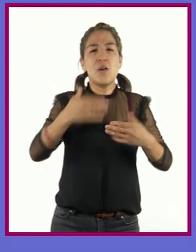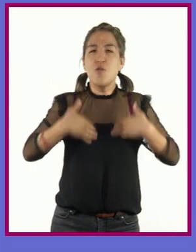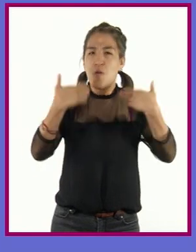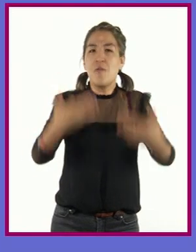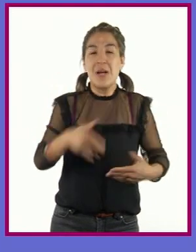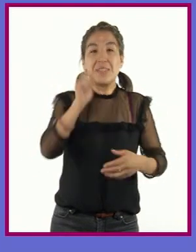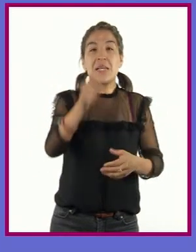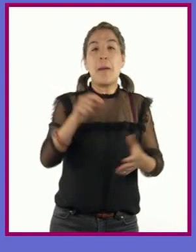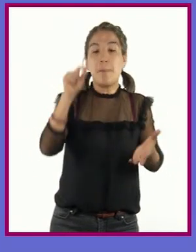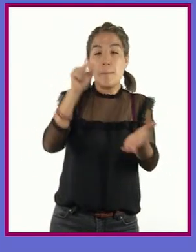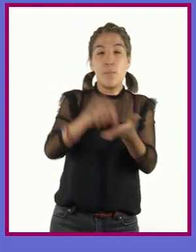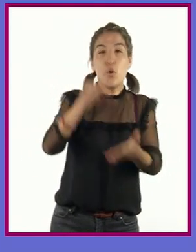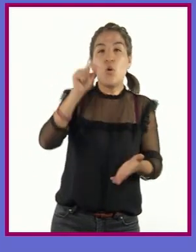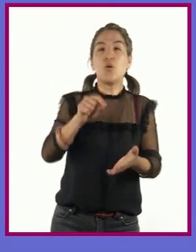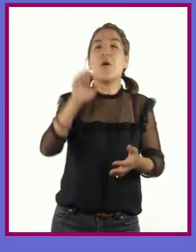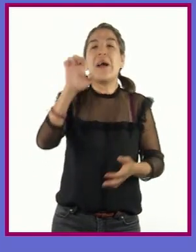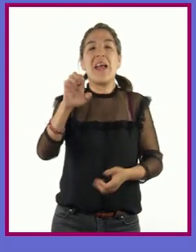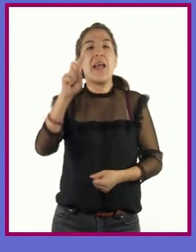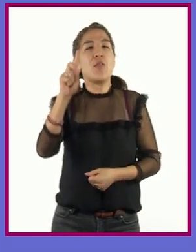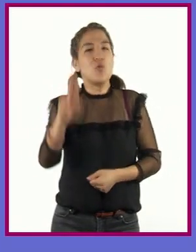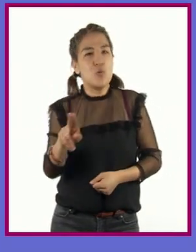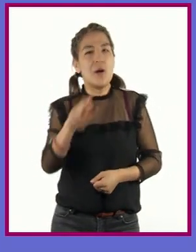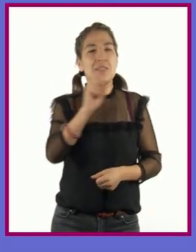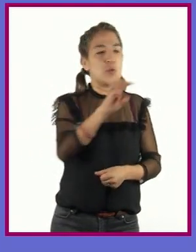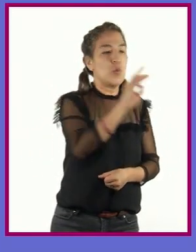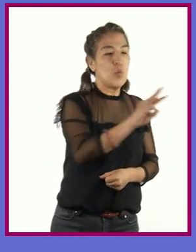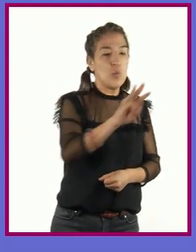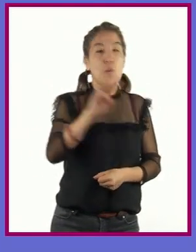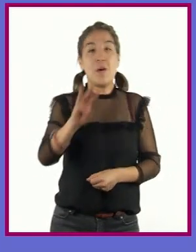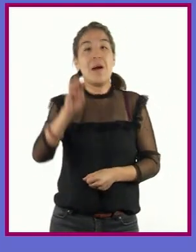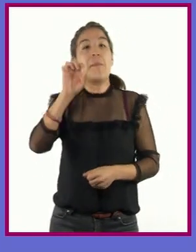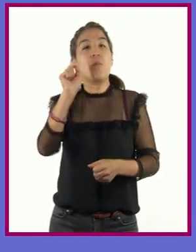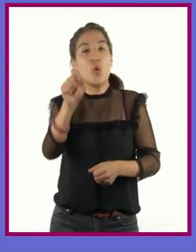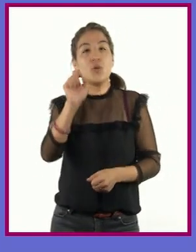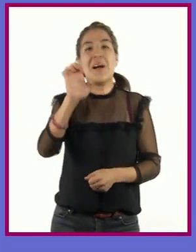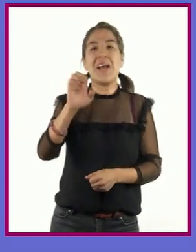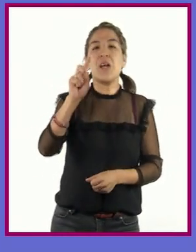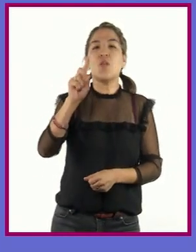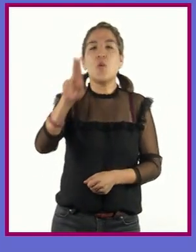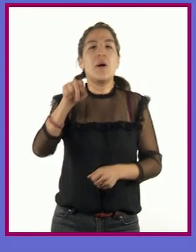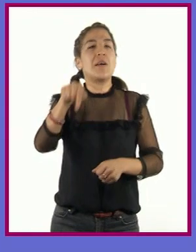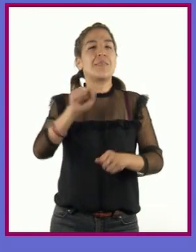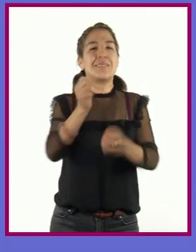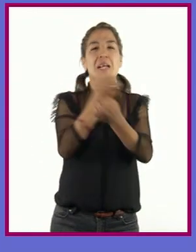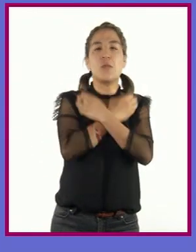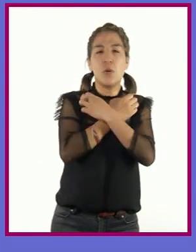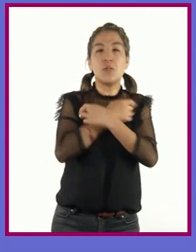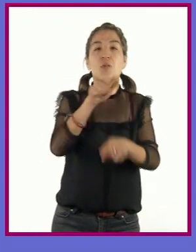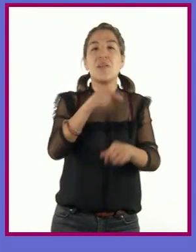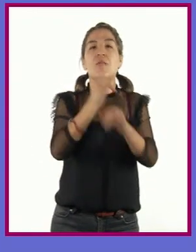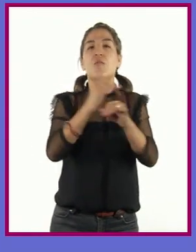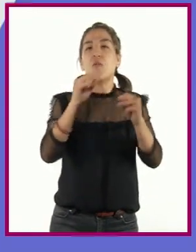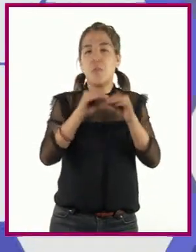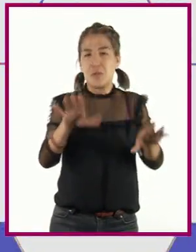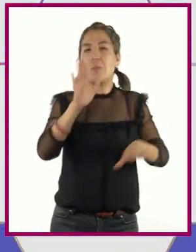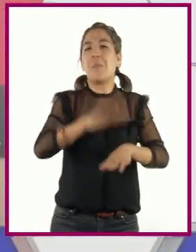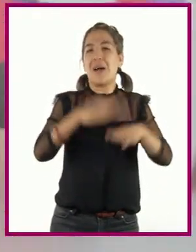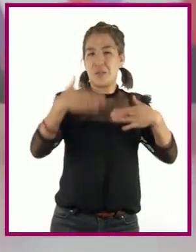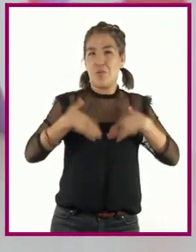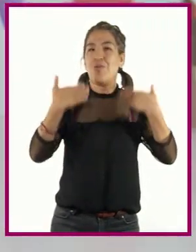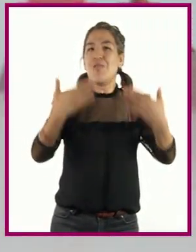terminación .edu, ya que, como su contenido se basa mayormente en la educación, su información es más confiable y viable.